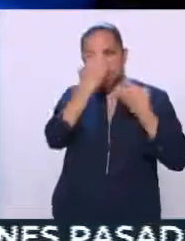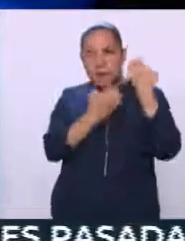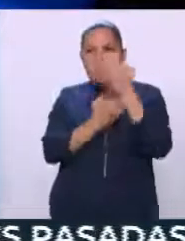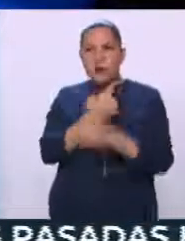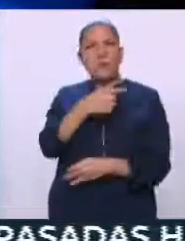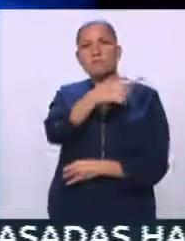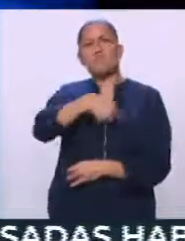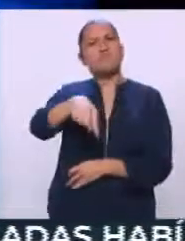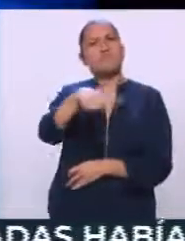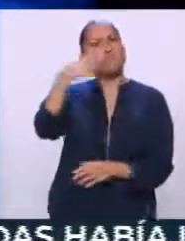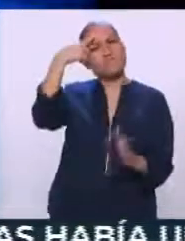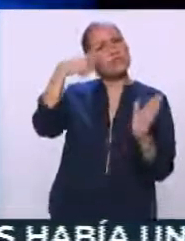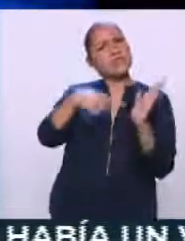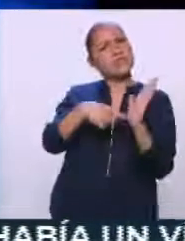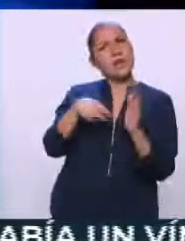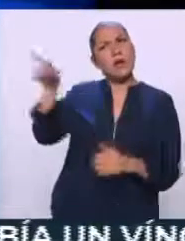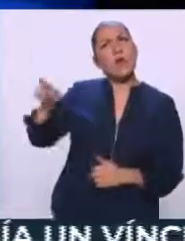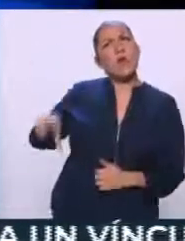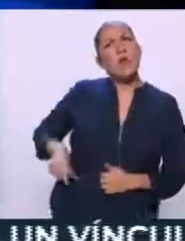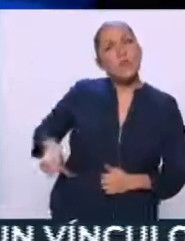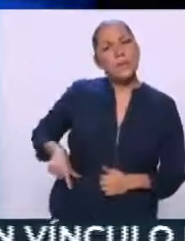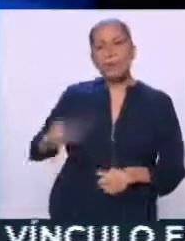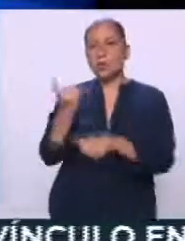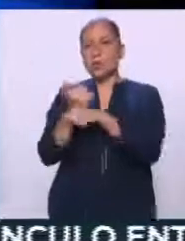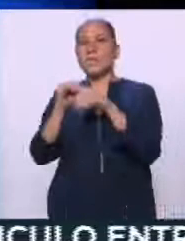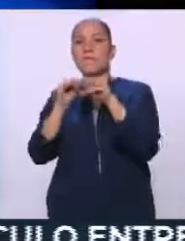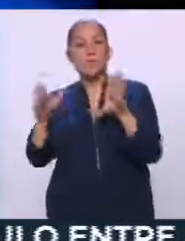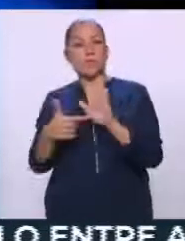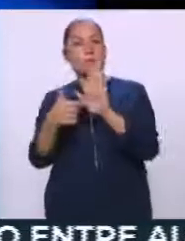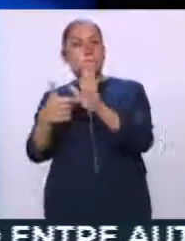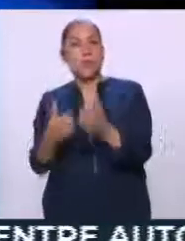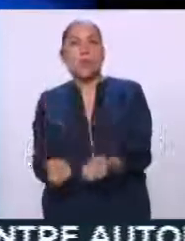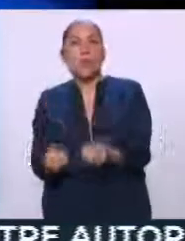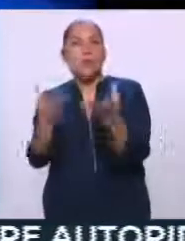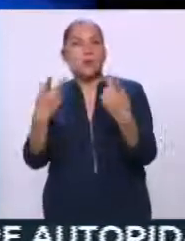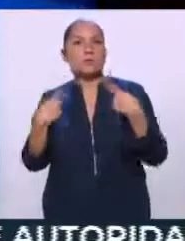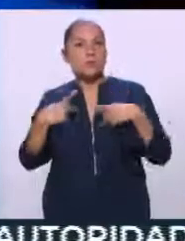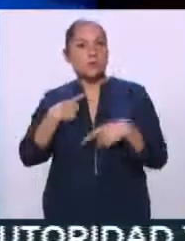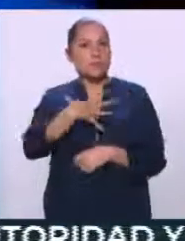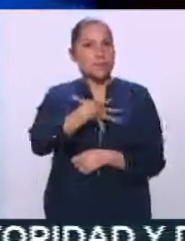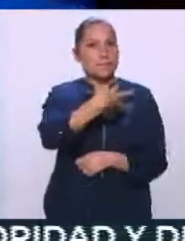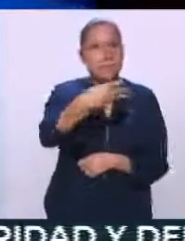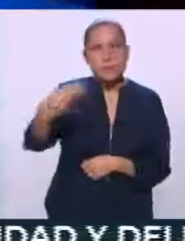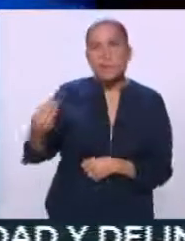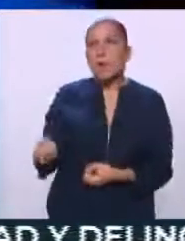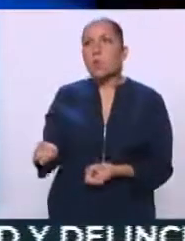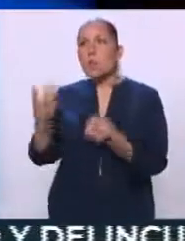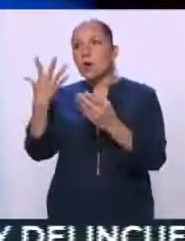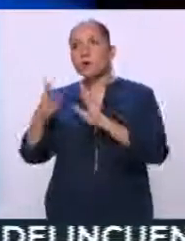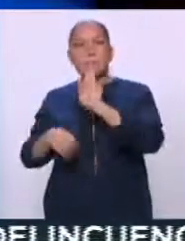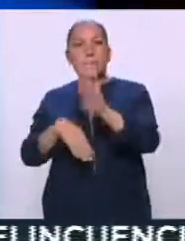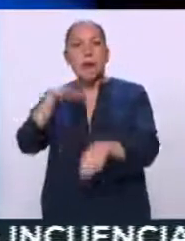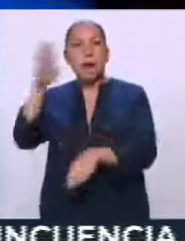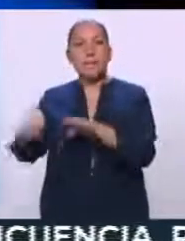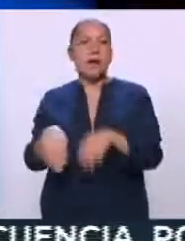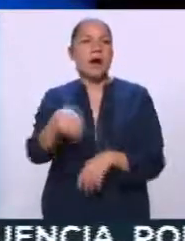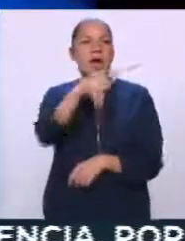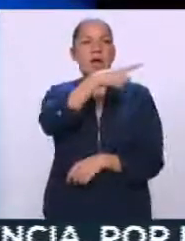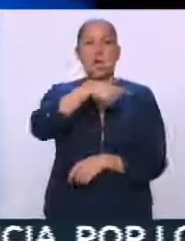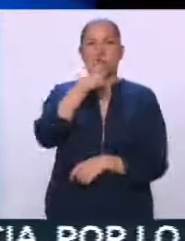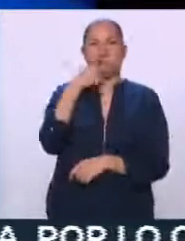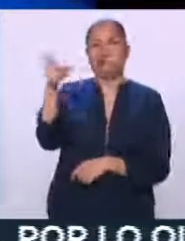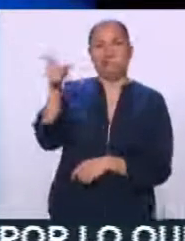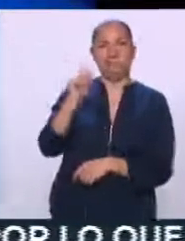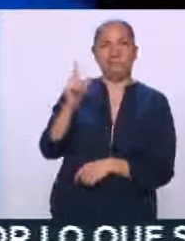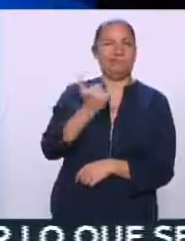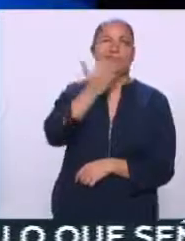las cifras, ¿no? Las cifras del número de contagios y del número de fallecimientos. Se dicen, no son las cifras que son en realidad, son